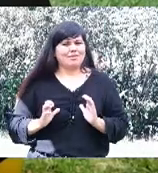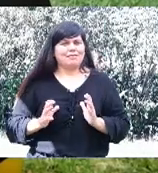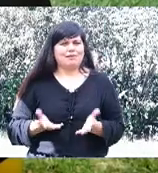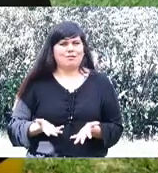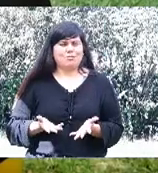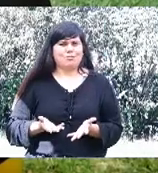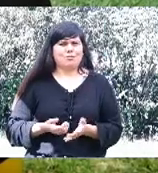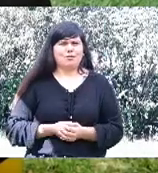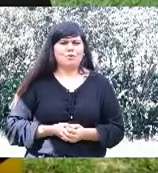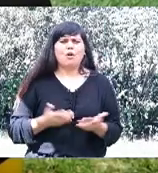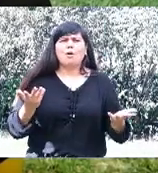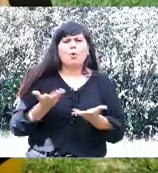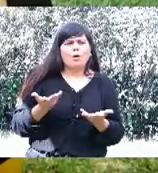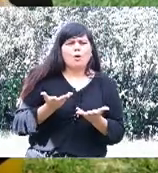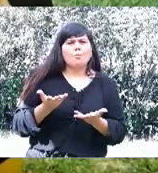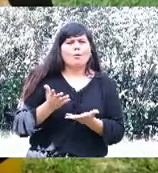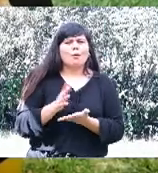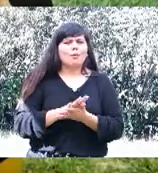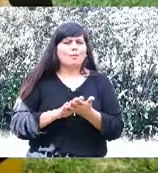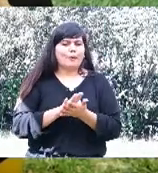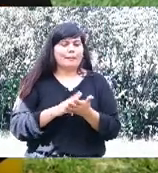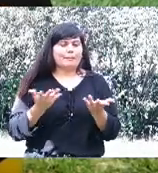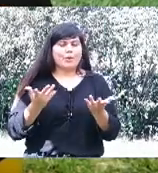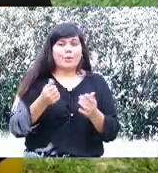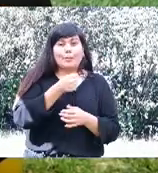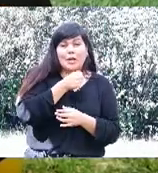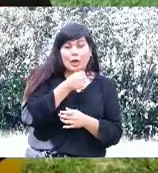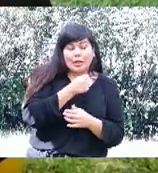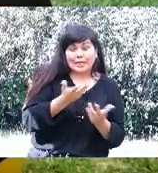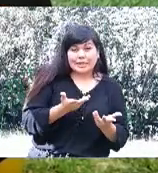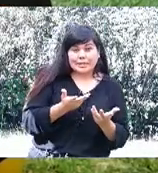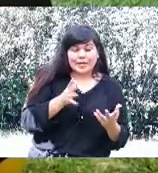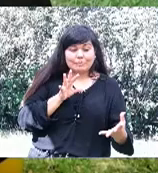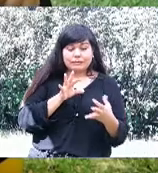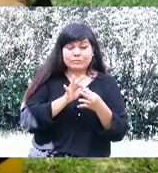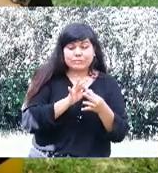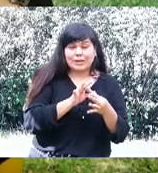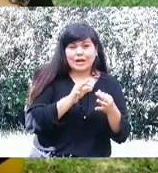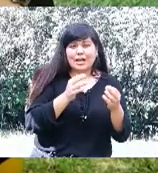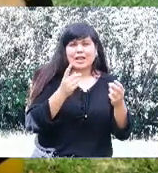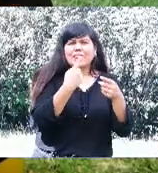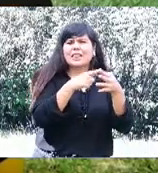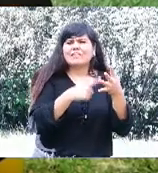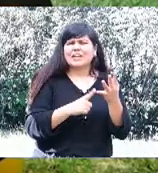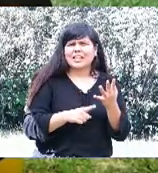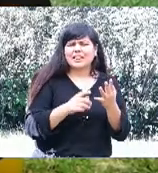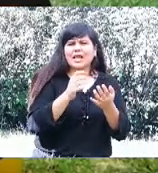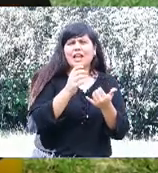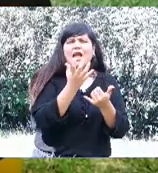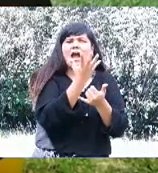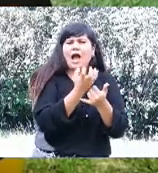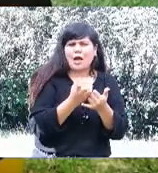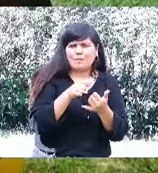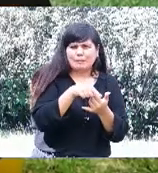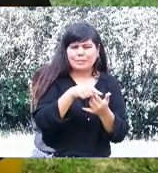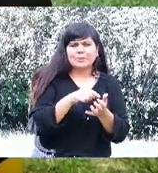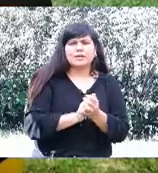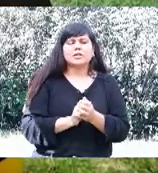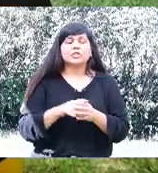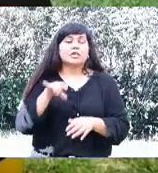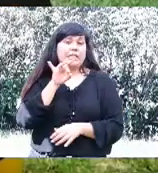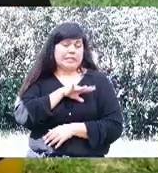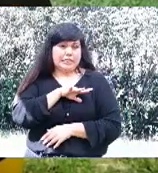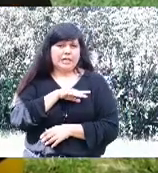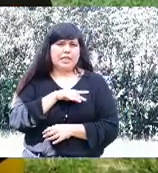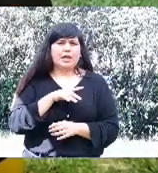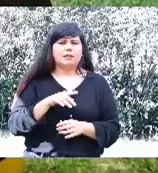eh Cómo entrenamos quizá mejor bien a los periodistas cómo nos relacionamos con las plataformas yo creo que ese es un gran tema chile como un país que